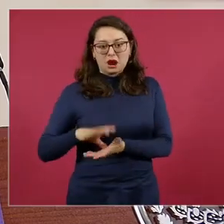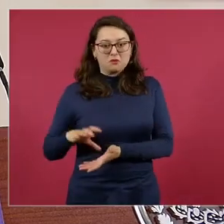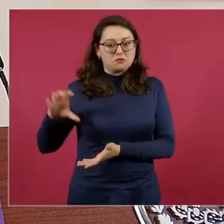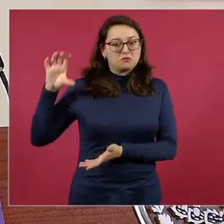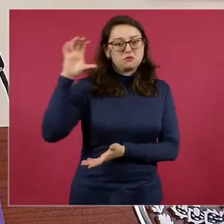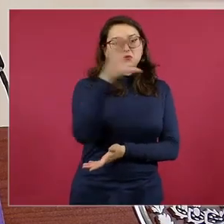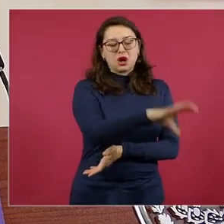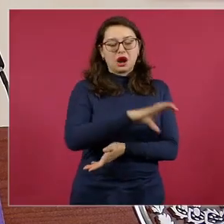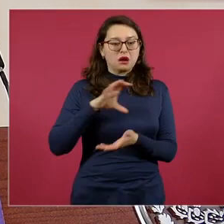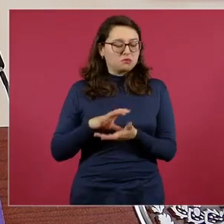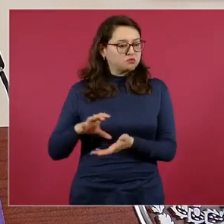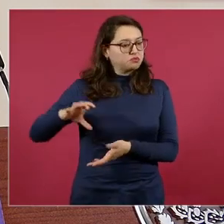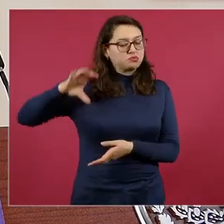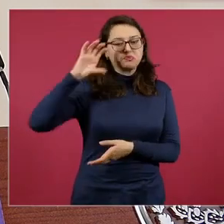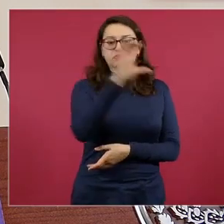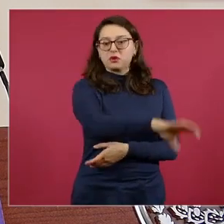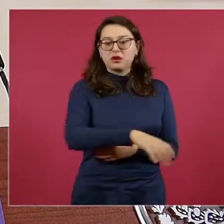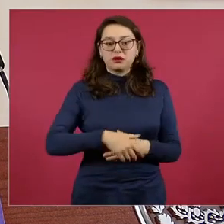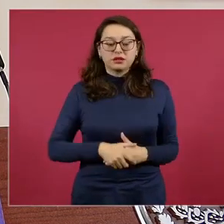dinero del pueblo.